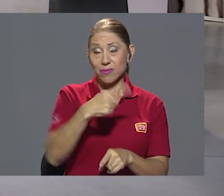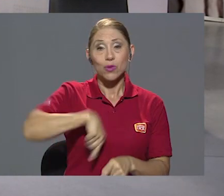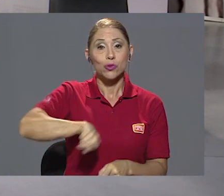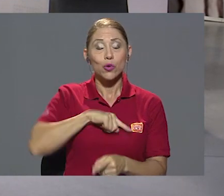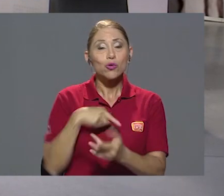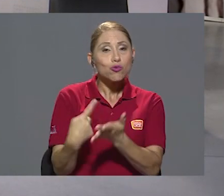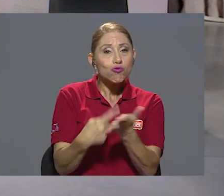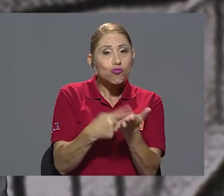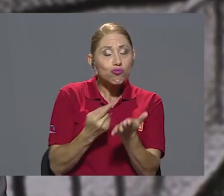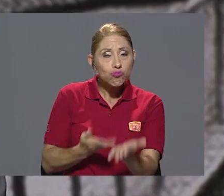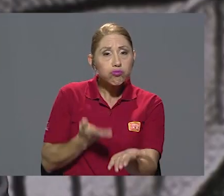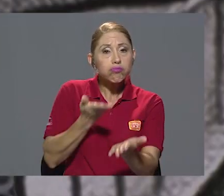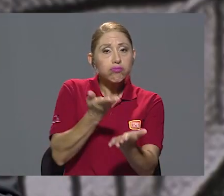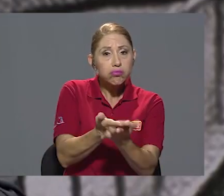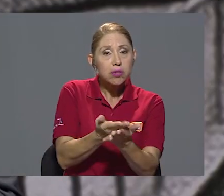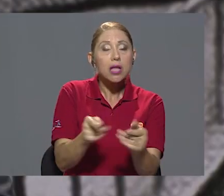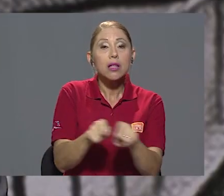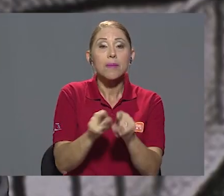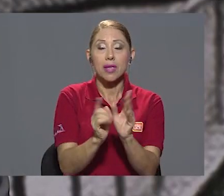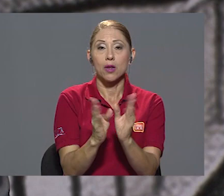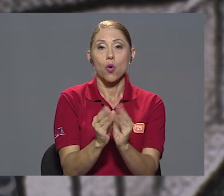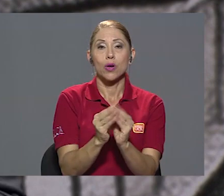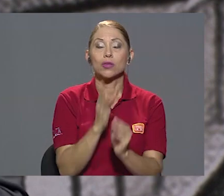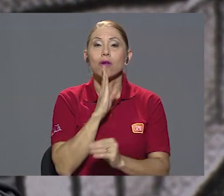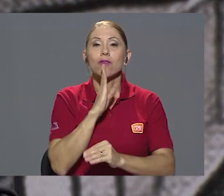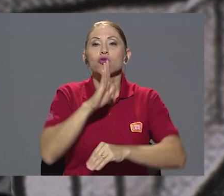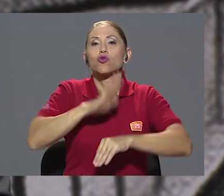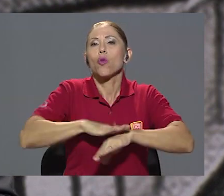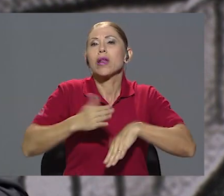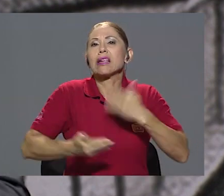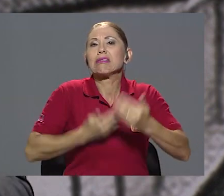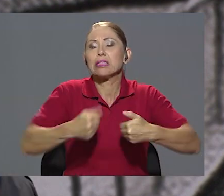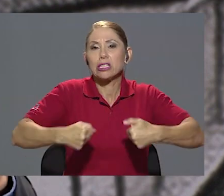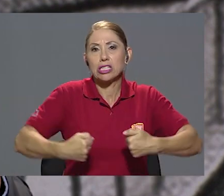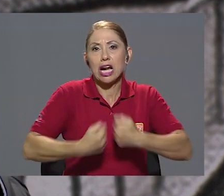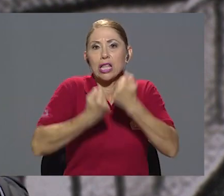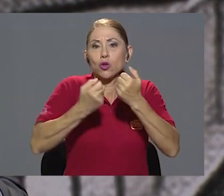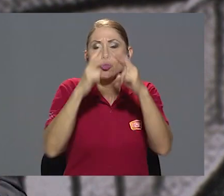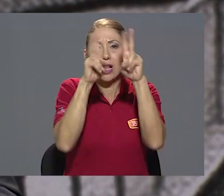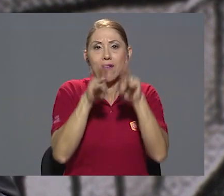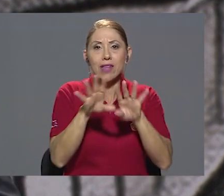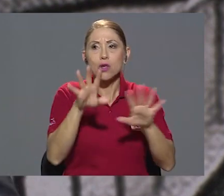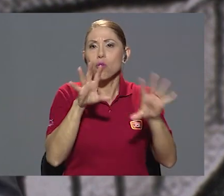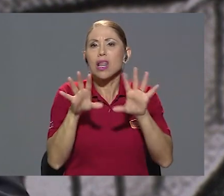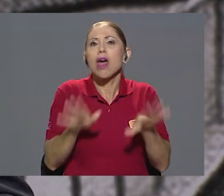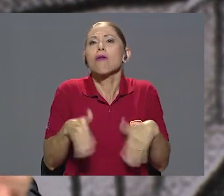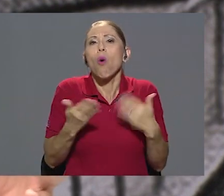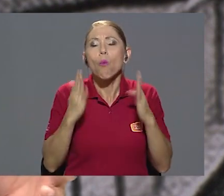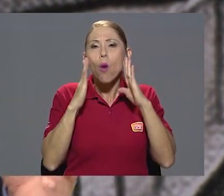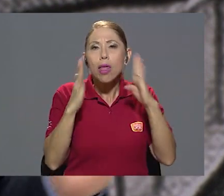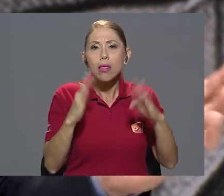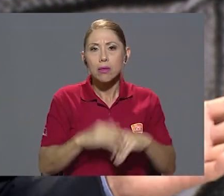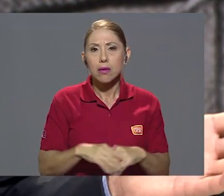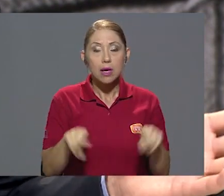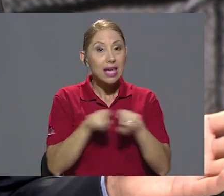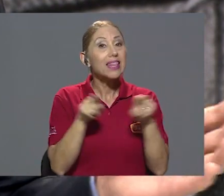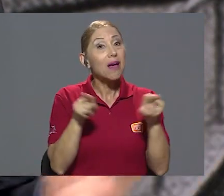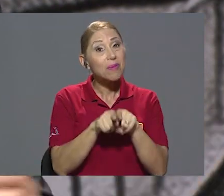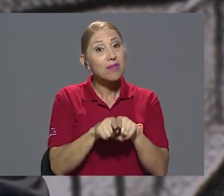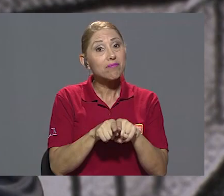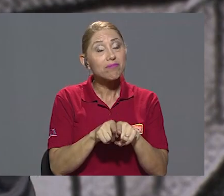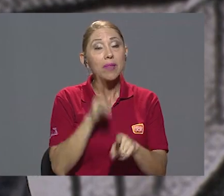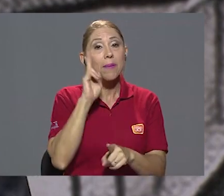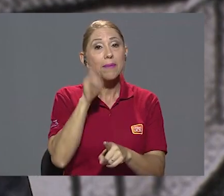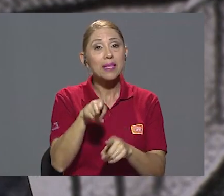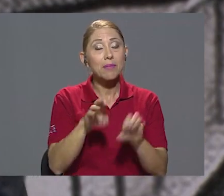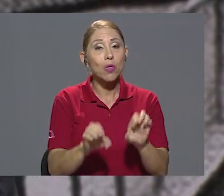el Congreso queda de cómo atender de nueva manera los retos de la virtualidad y también la misma